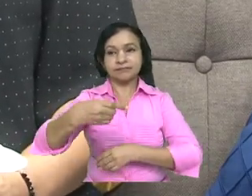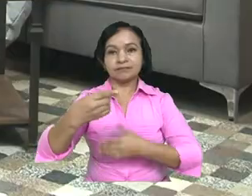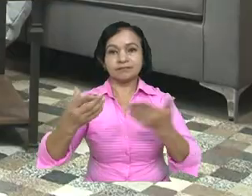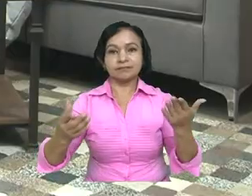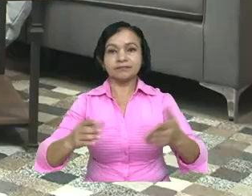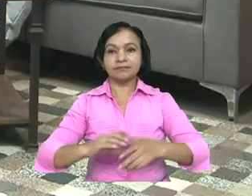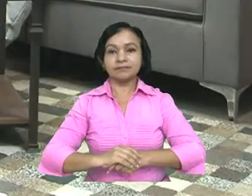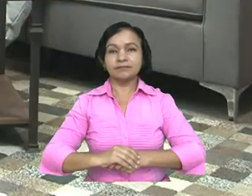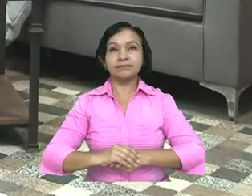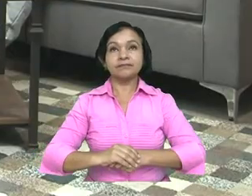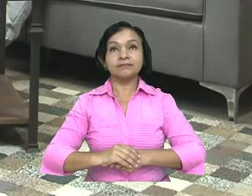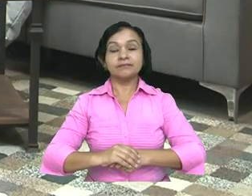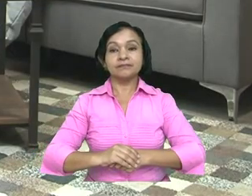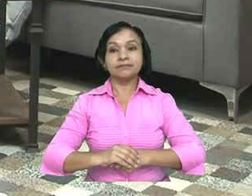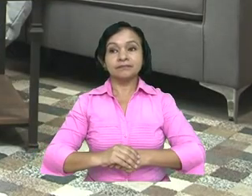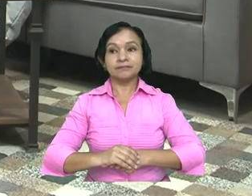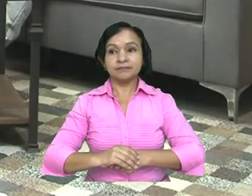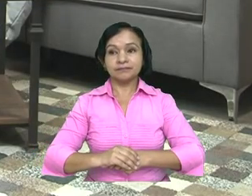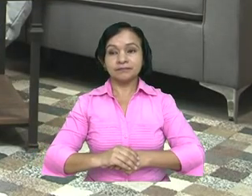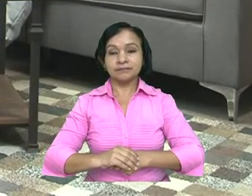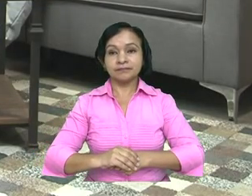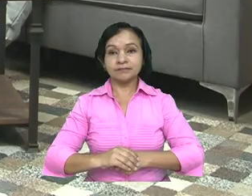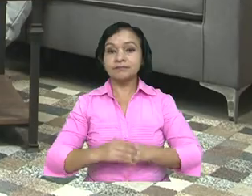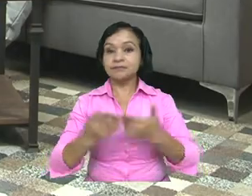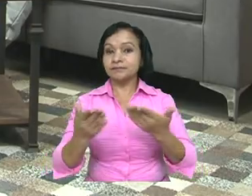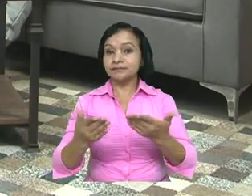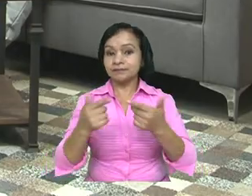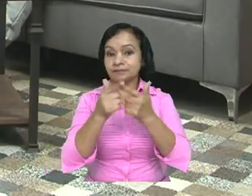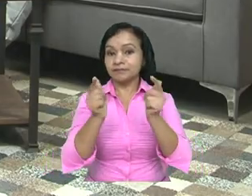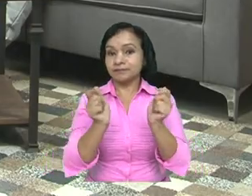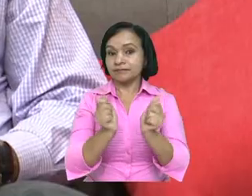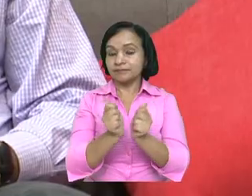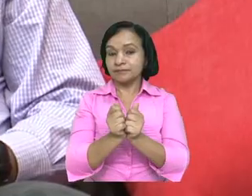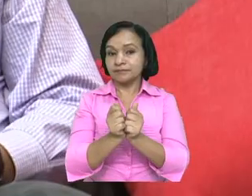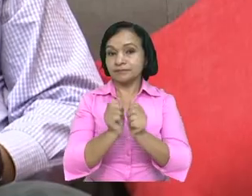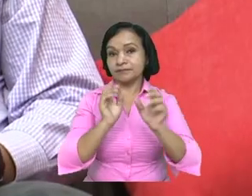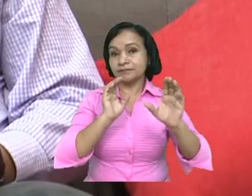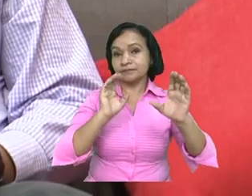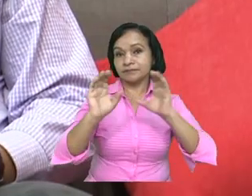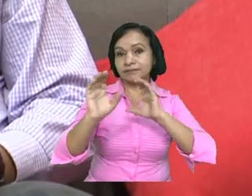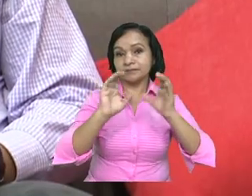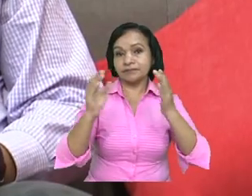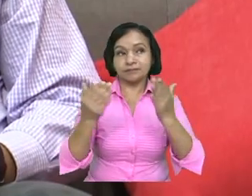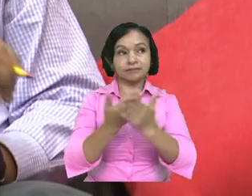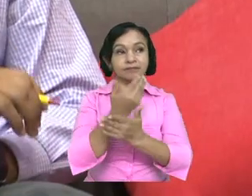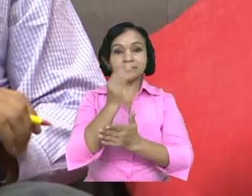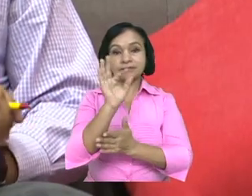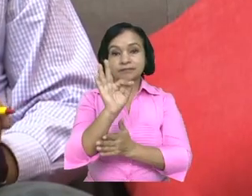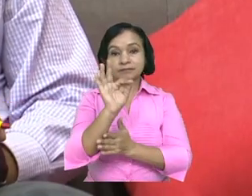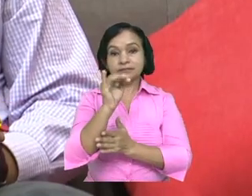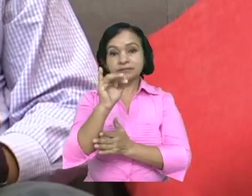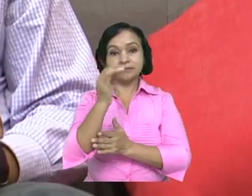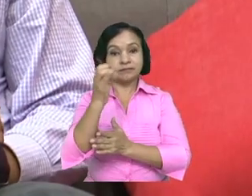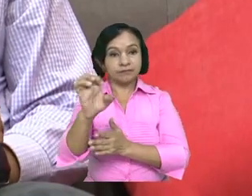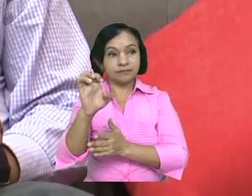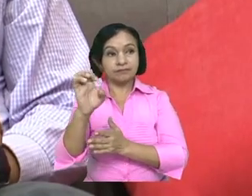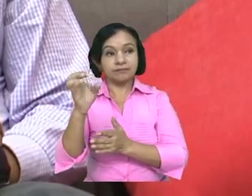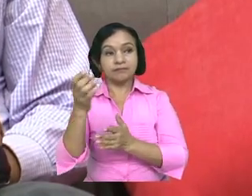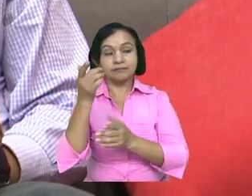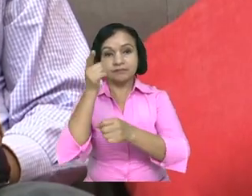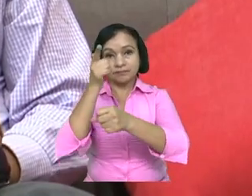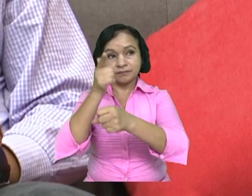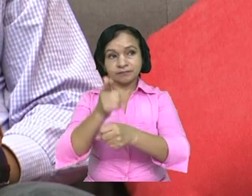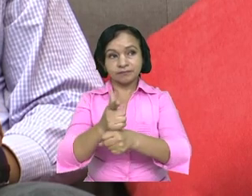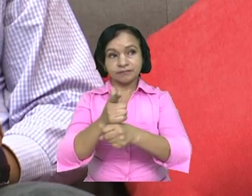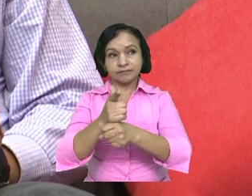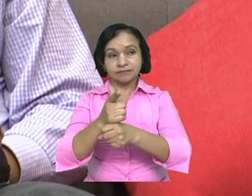día. Compañera, tenemos que el equipo pues de comunicación del nuevo FICE ha preparado un material audiovisual